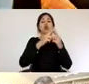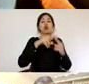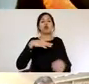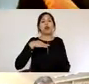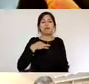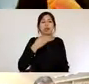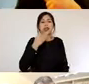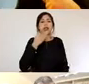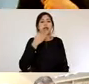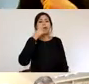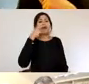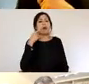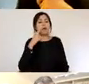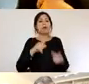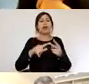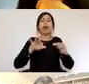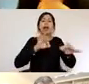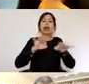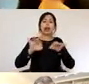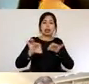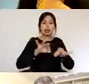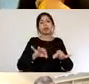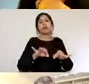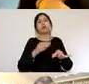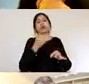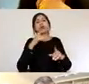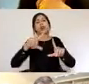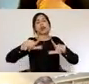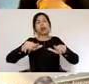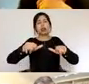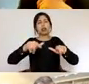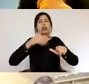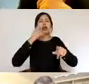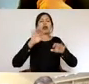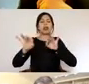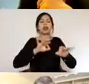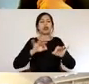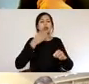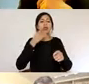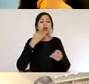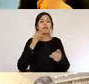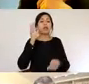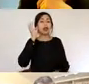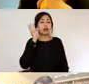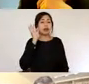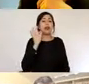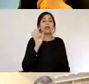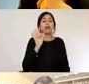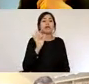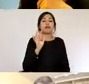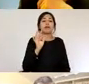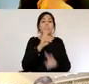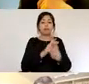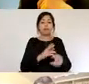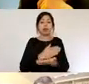Renato Dalenzón de Arquitectura Camila Ramos de Derecho Ana María León una investigadora externa